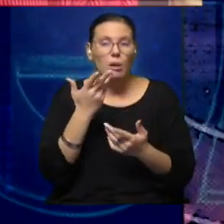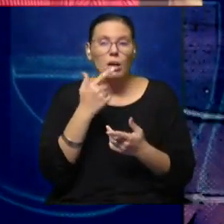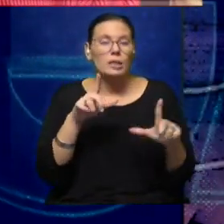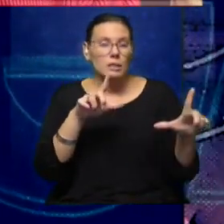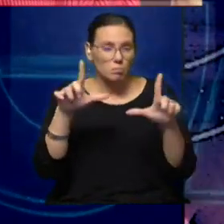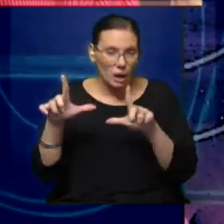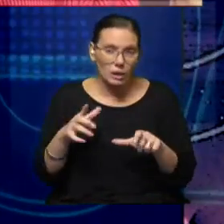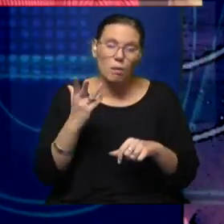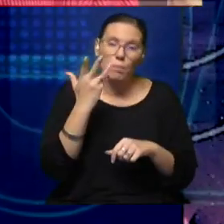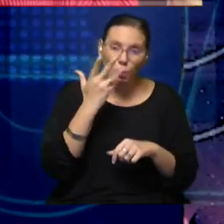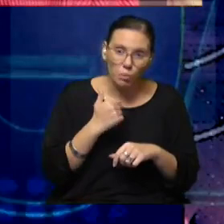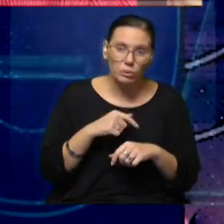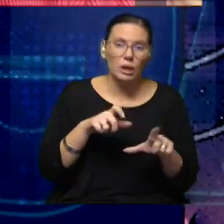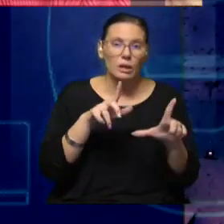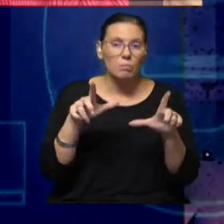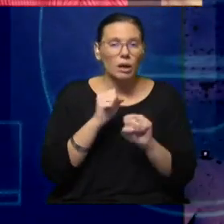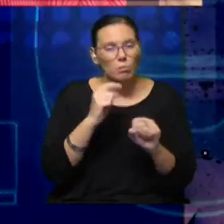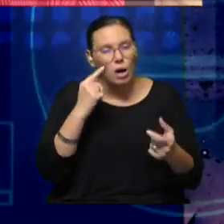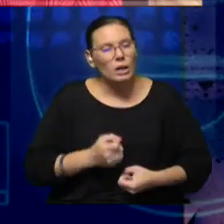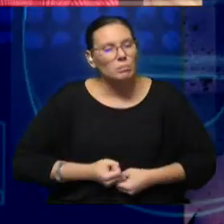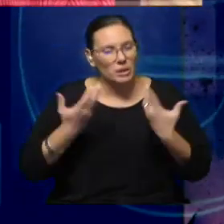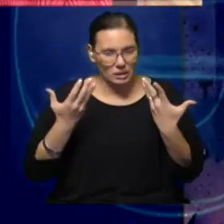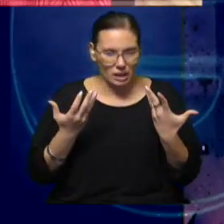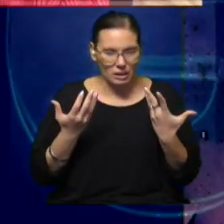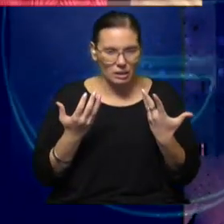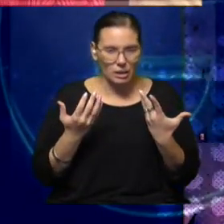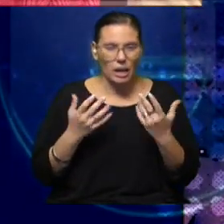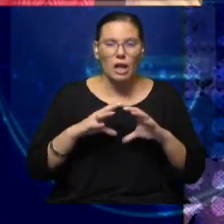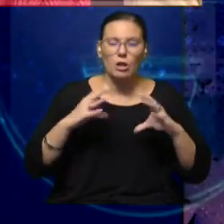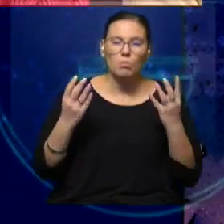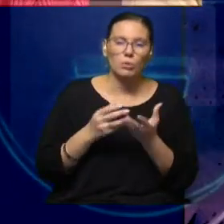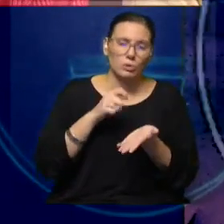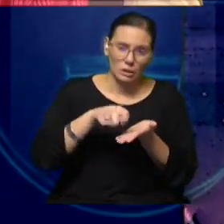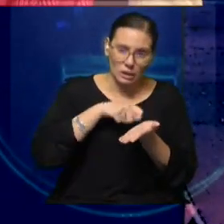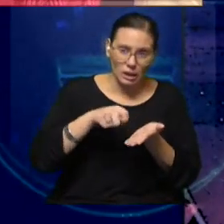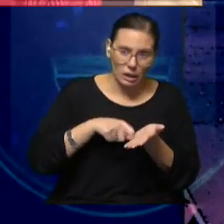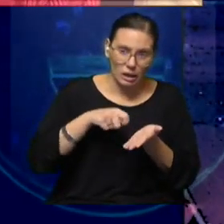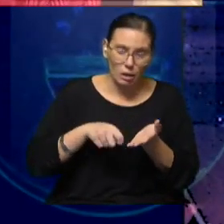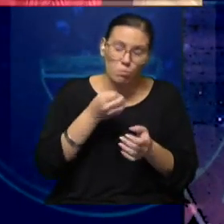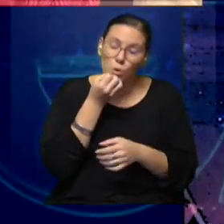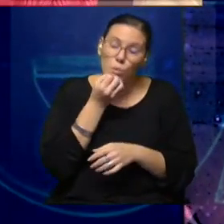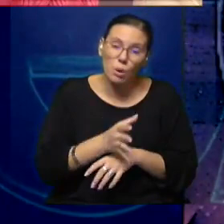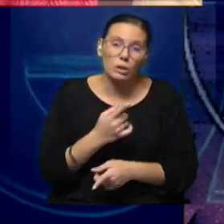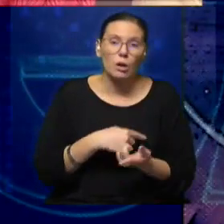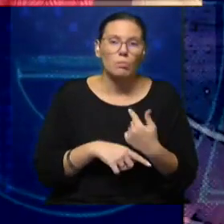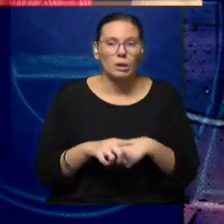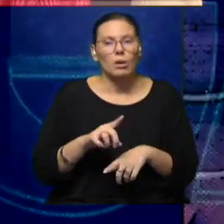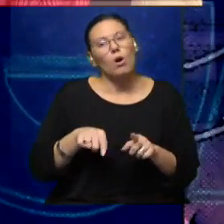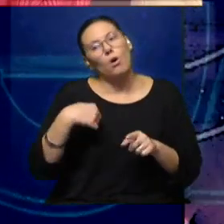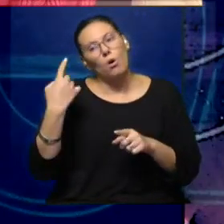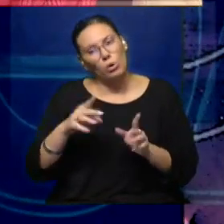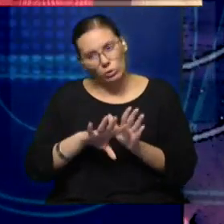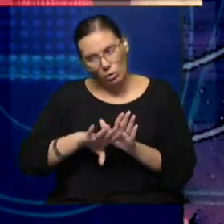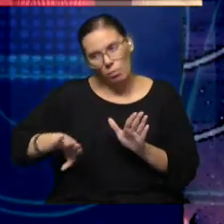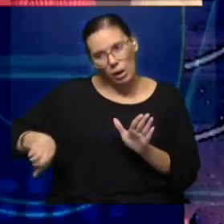trabajos, la imagen pueda hablar por sí sola. El mundo del guión es una cosa increíble, pero ya es como todo, hay otro